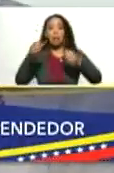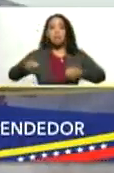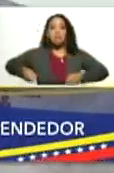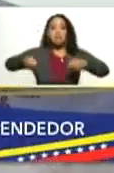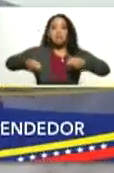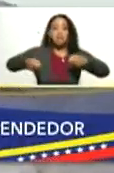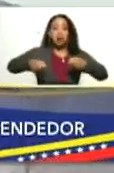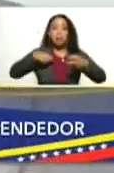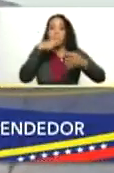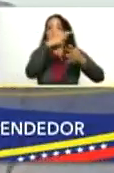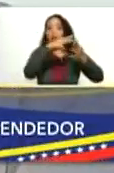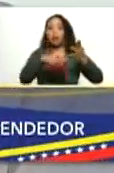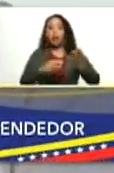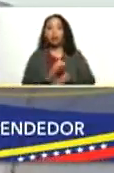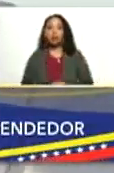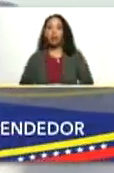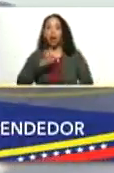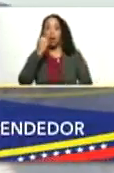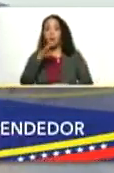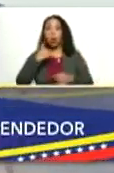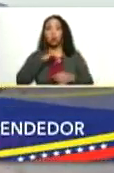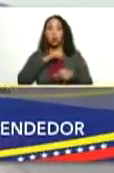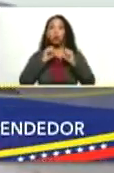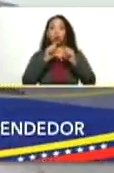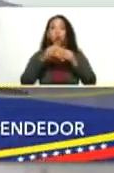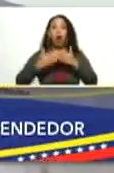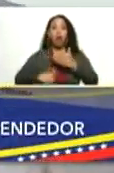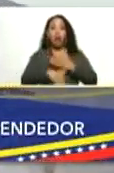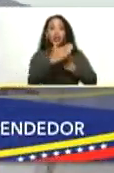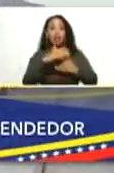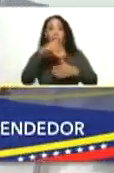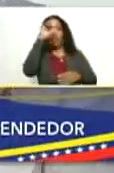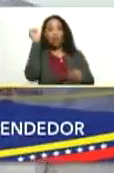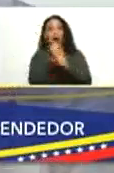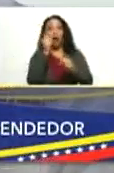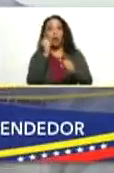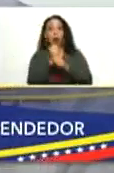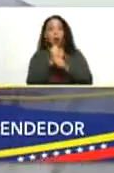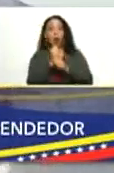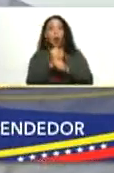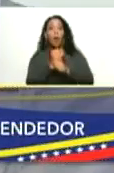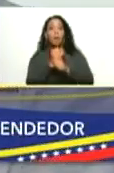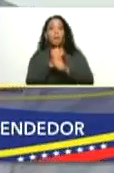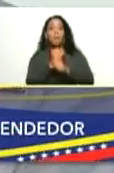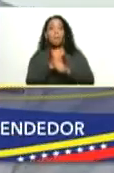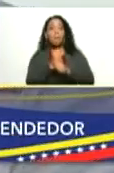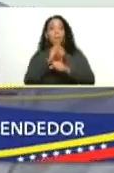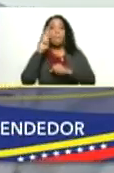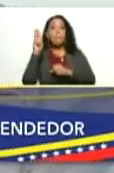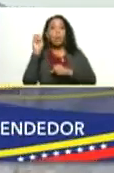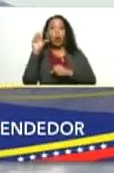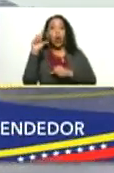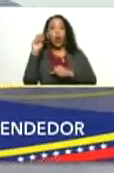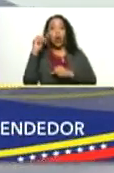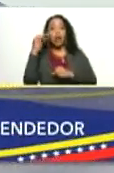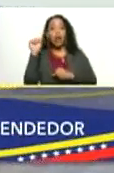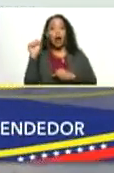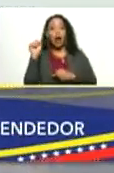de productos. Y bueno, seguimos avanzando también con las operaciones con Polonia y Ecuador,